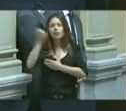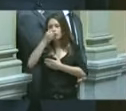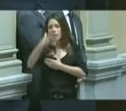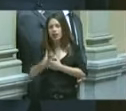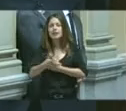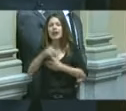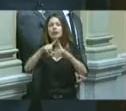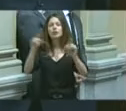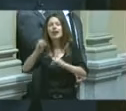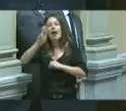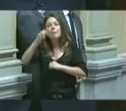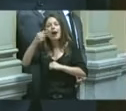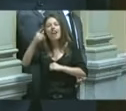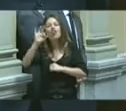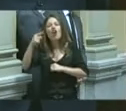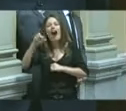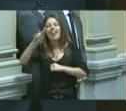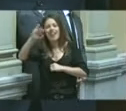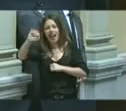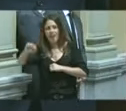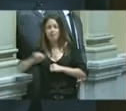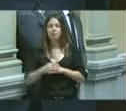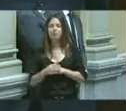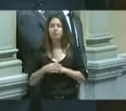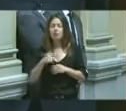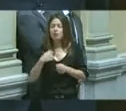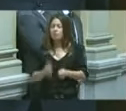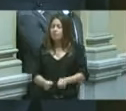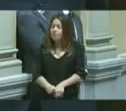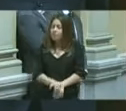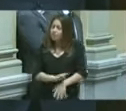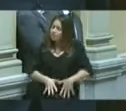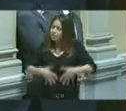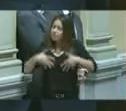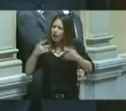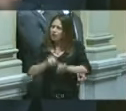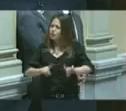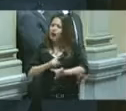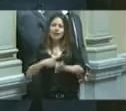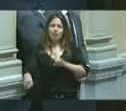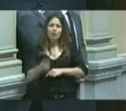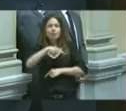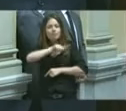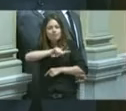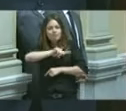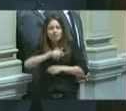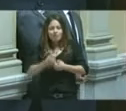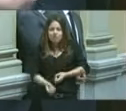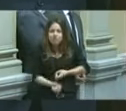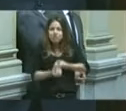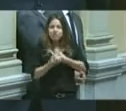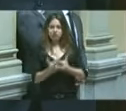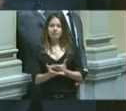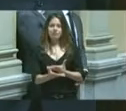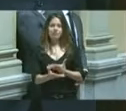Pablo García Fernández. Miren, no niego la emoción que siento ni la quiero disimular. Que los sentimientos me retraten. A un